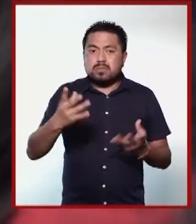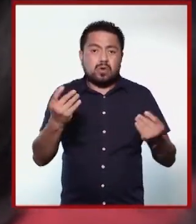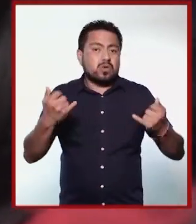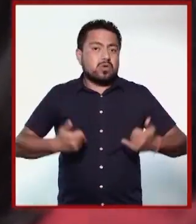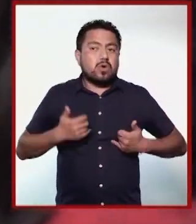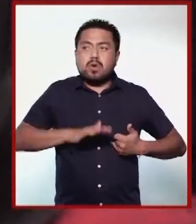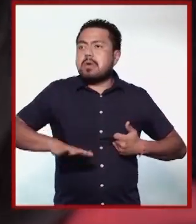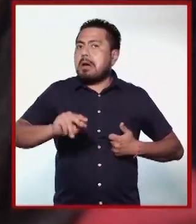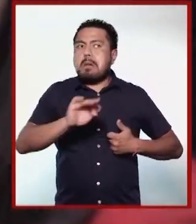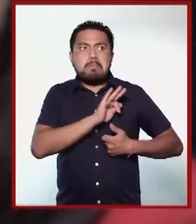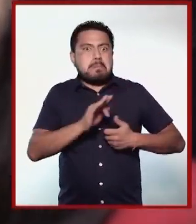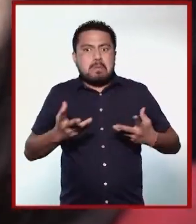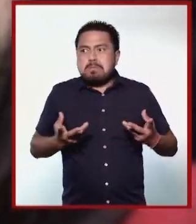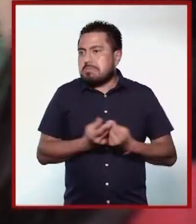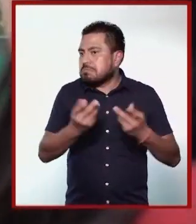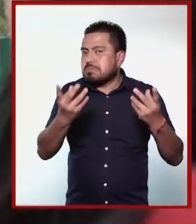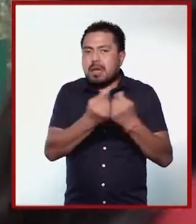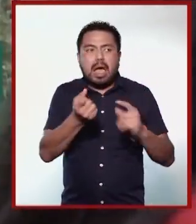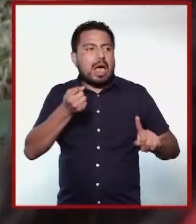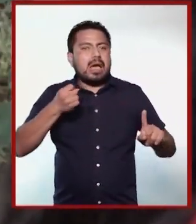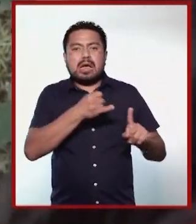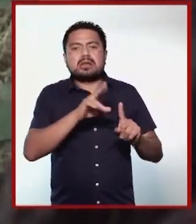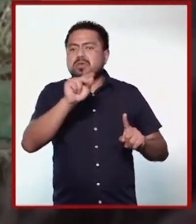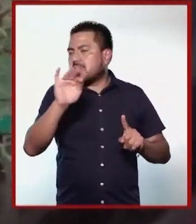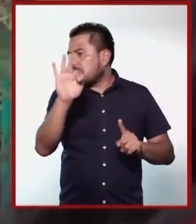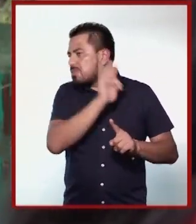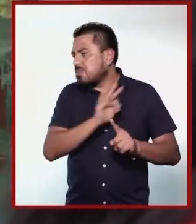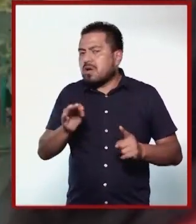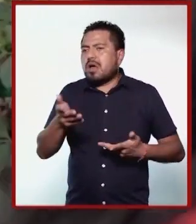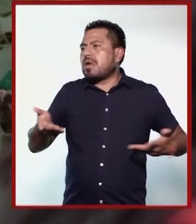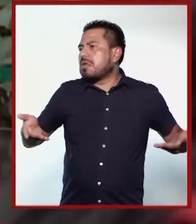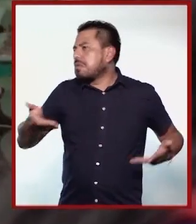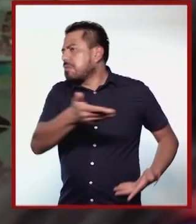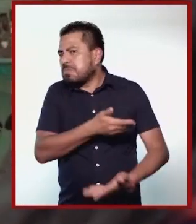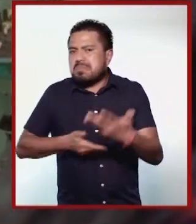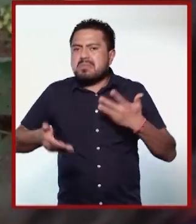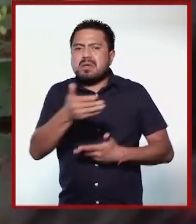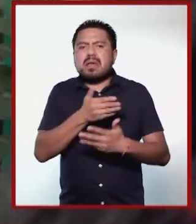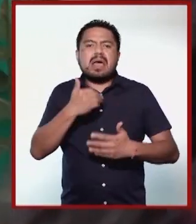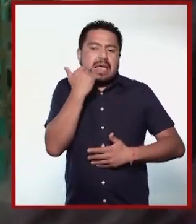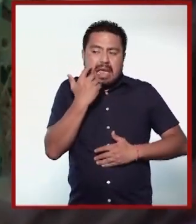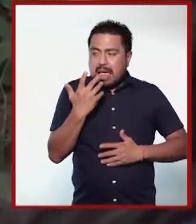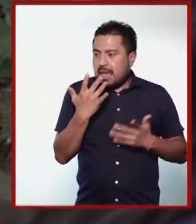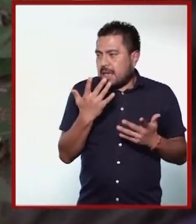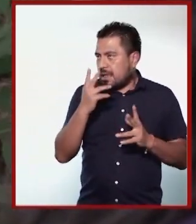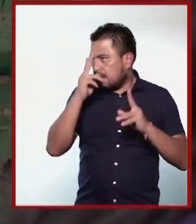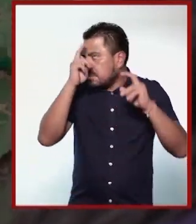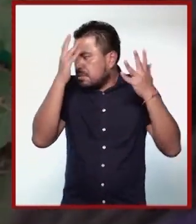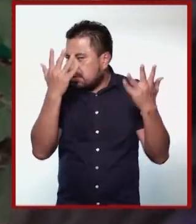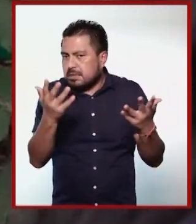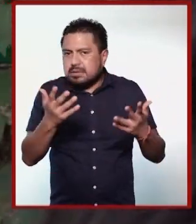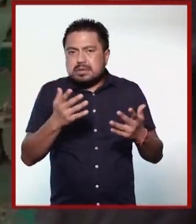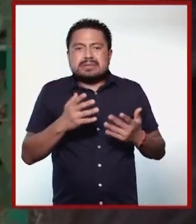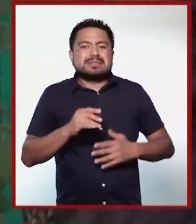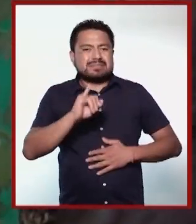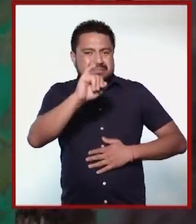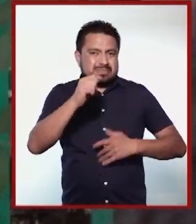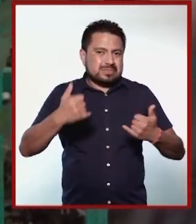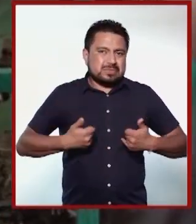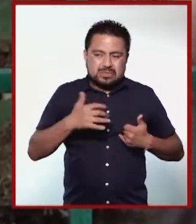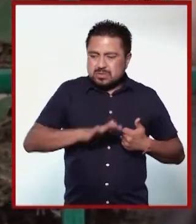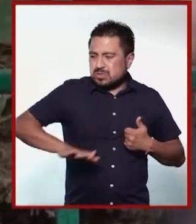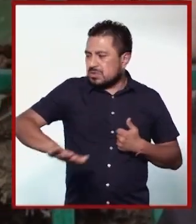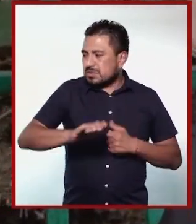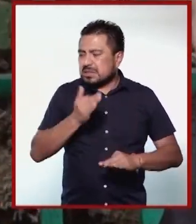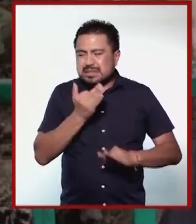jóvenes no pueden estar juntos de esa manera, no pueden estar conviviendo como quisieran hacerlo, y de por sí la juventud, que es